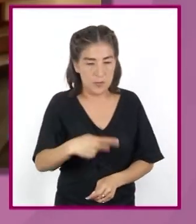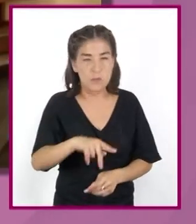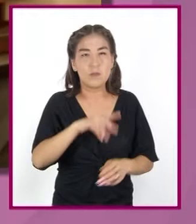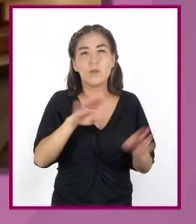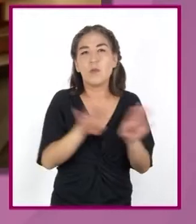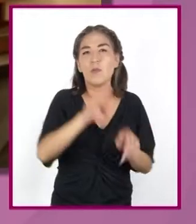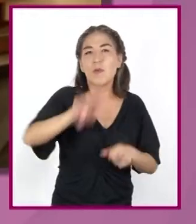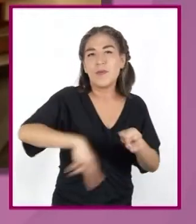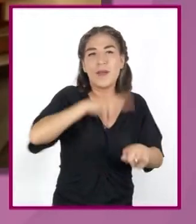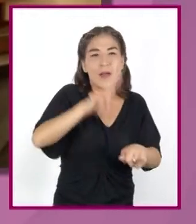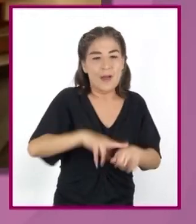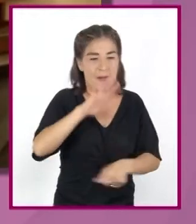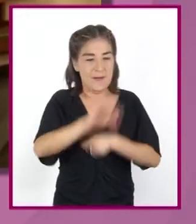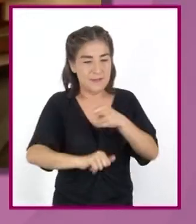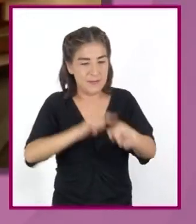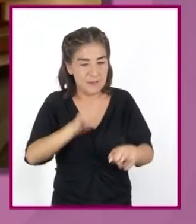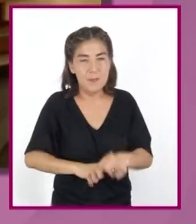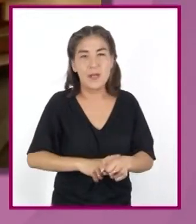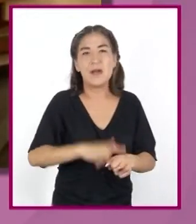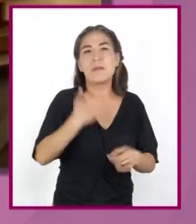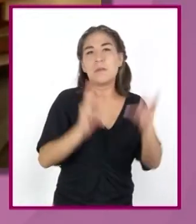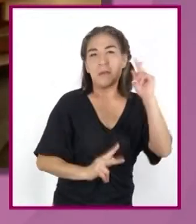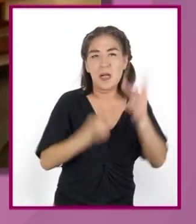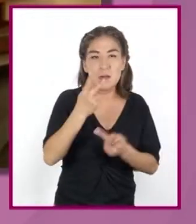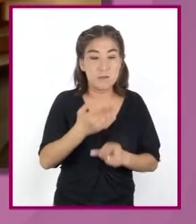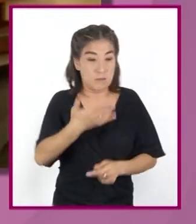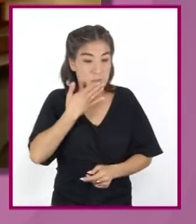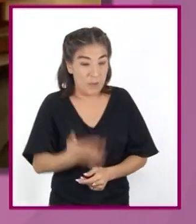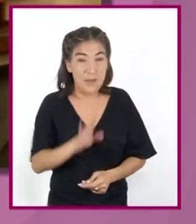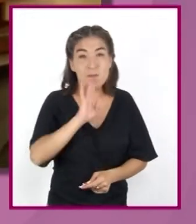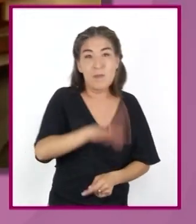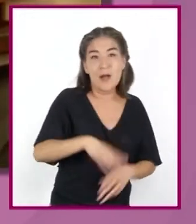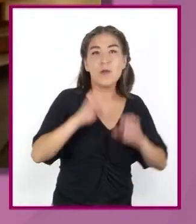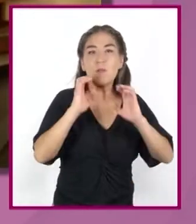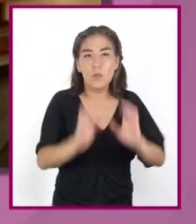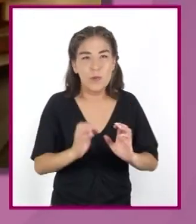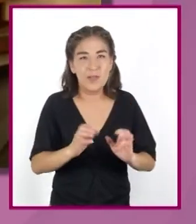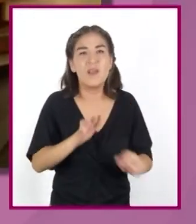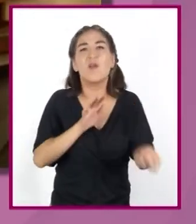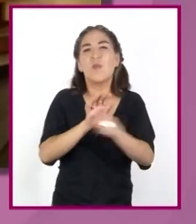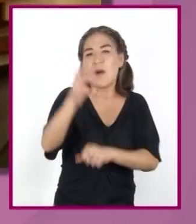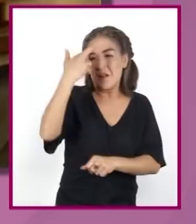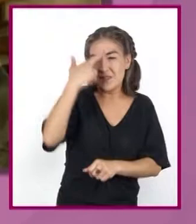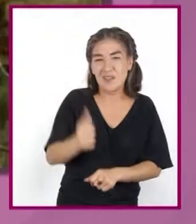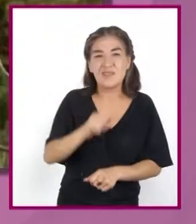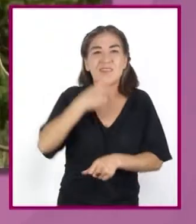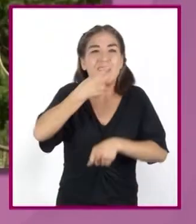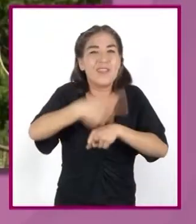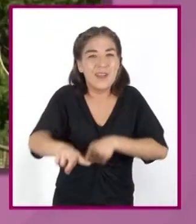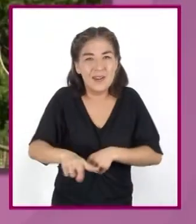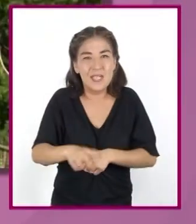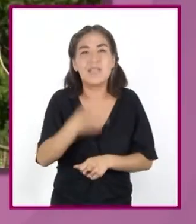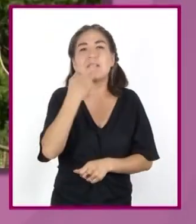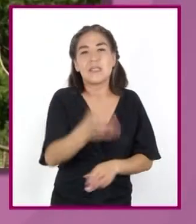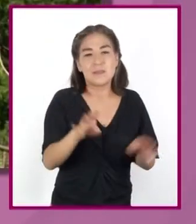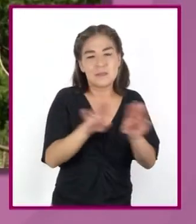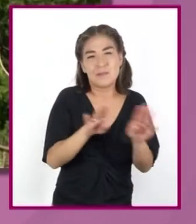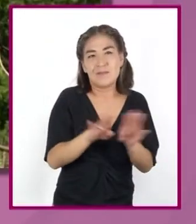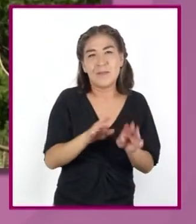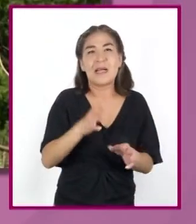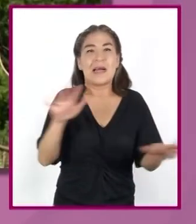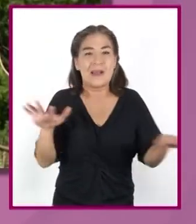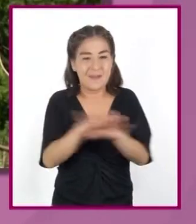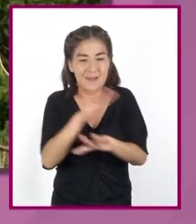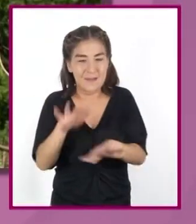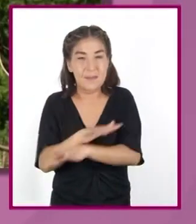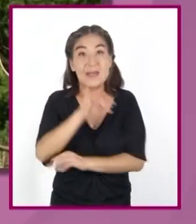natural, qué también lo hemos cuidado, cuáles son los factores que lo están afectando, qué son las tendencias de cambio,